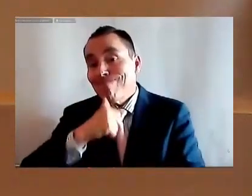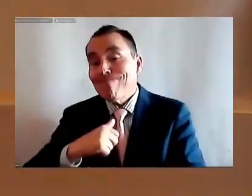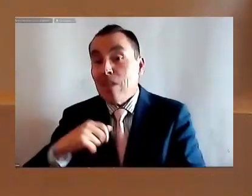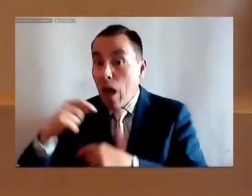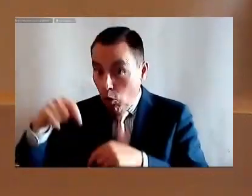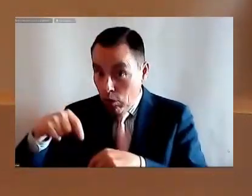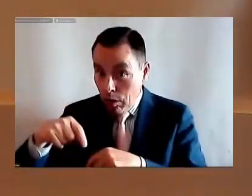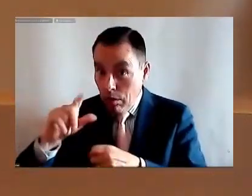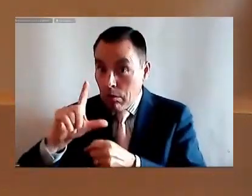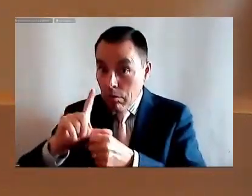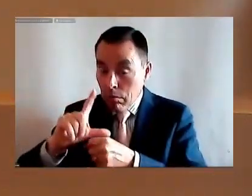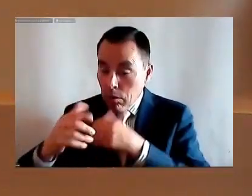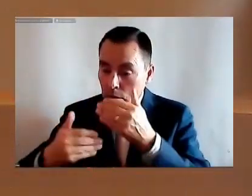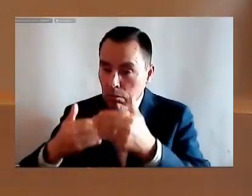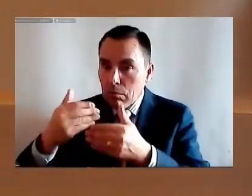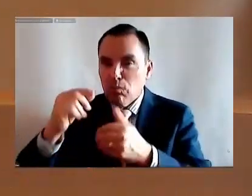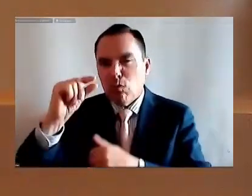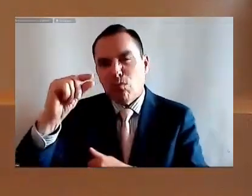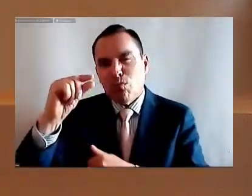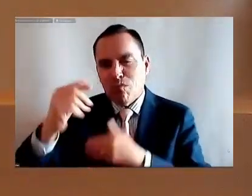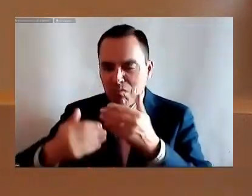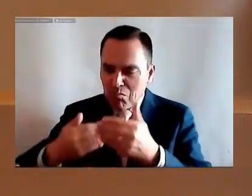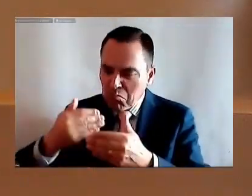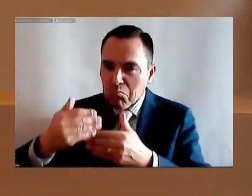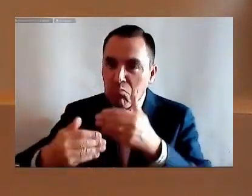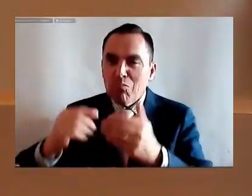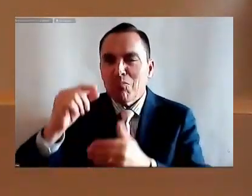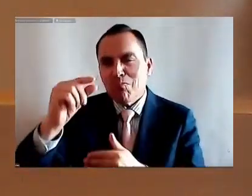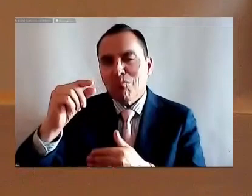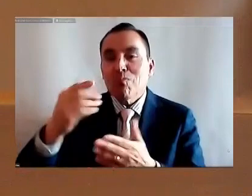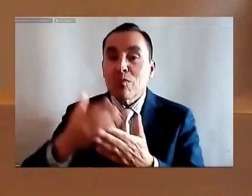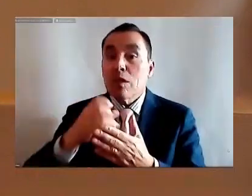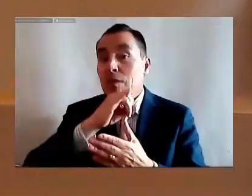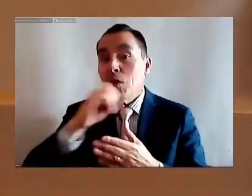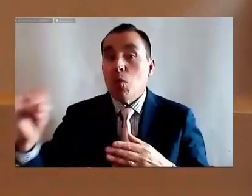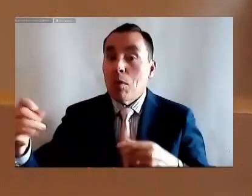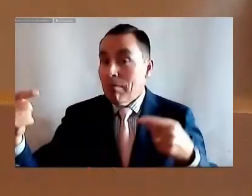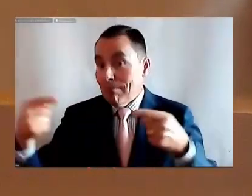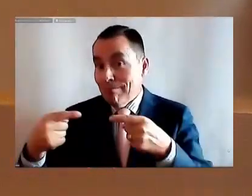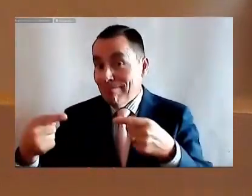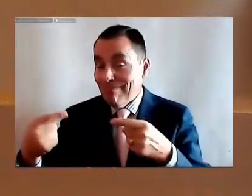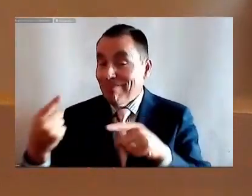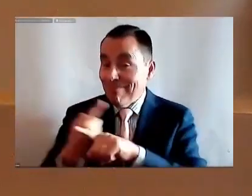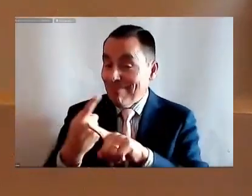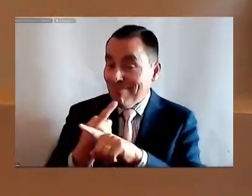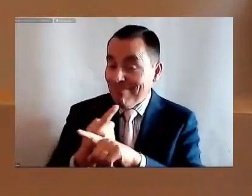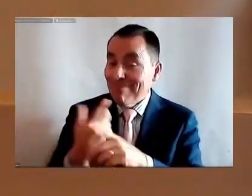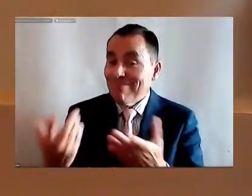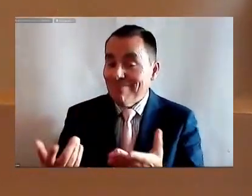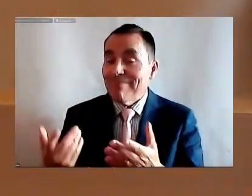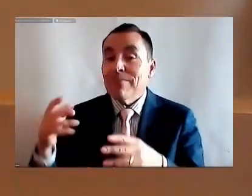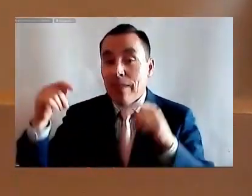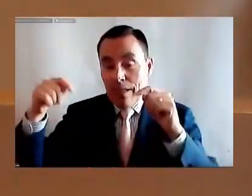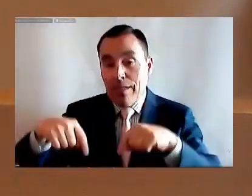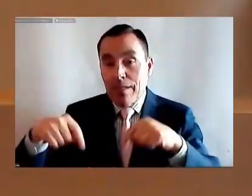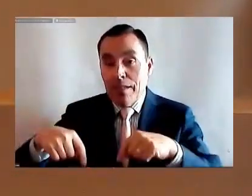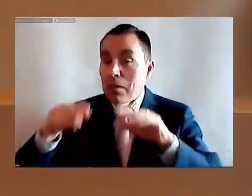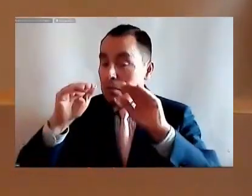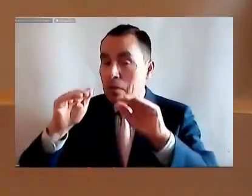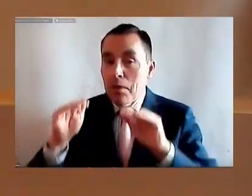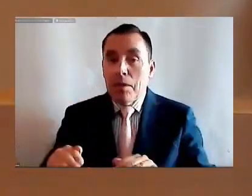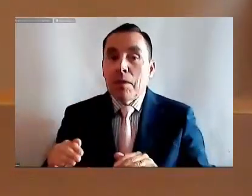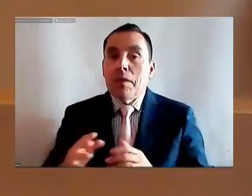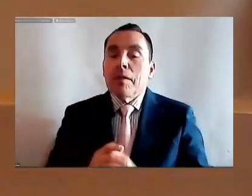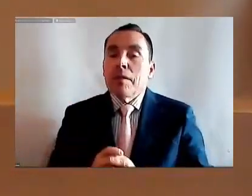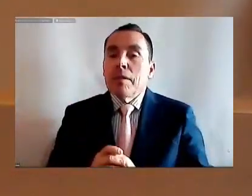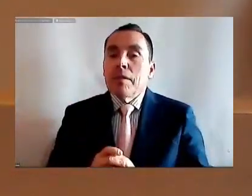son pequeños. Ahí lo discutiremos con Daniela en las otras, o más adelante aquí mismo, ¿no? Y